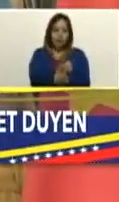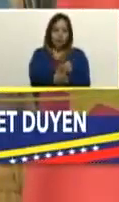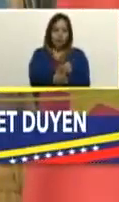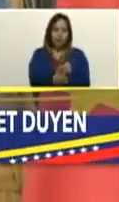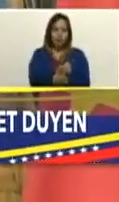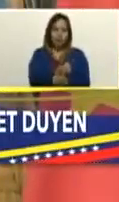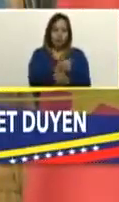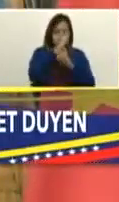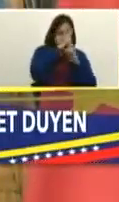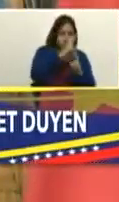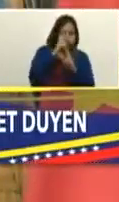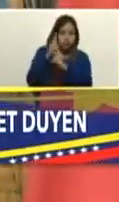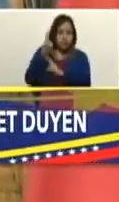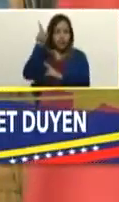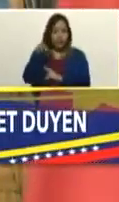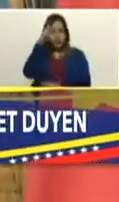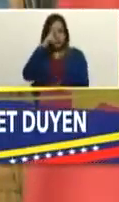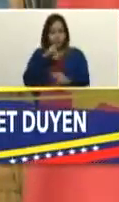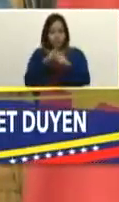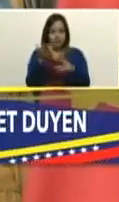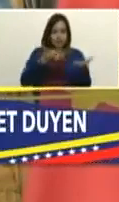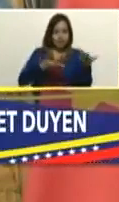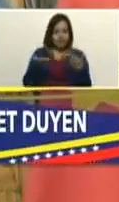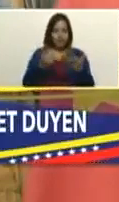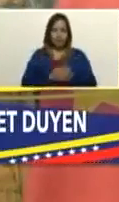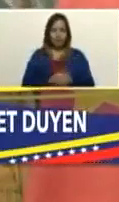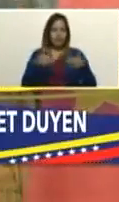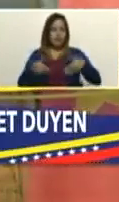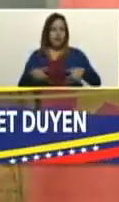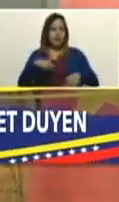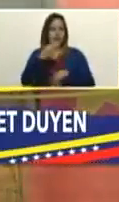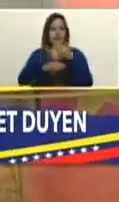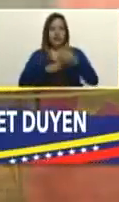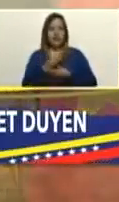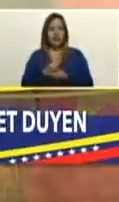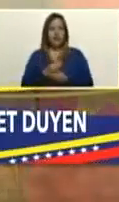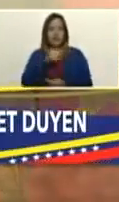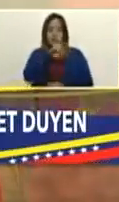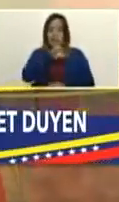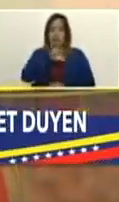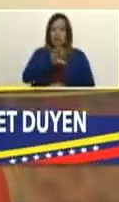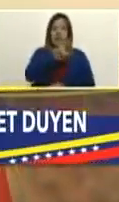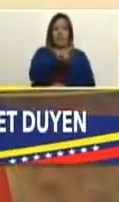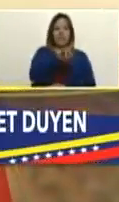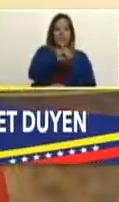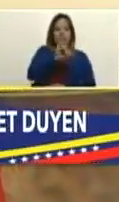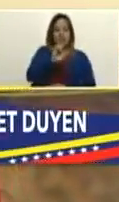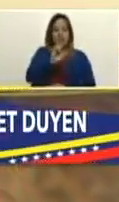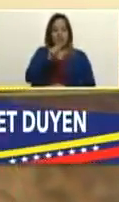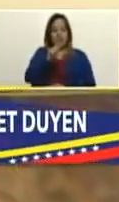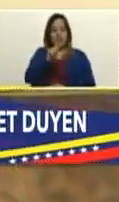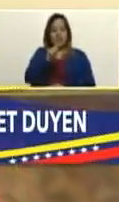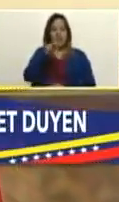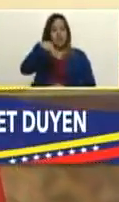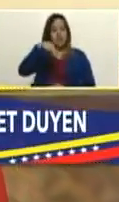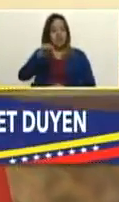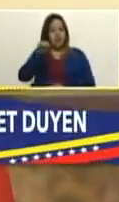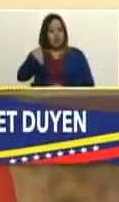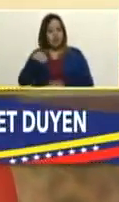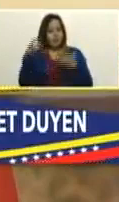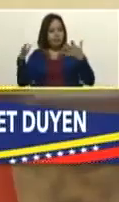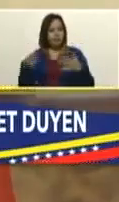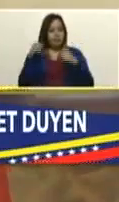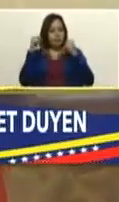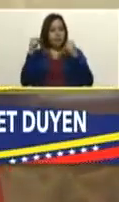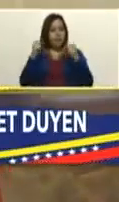por la admiración mutua de la lucha dada por el Vietnam victoriosa y la lucha